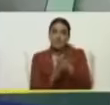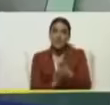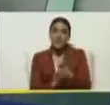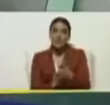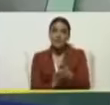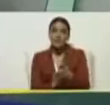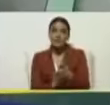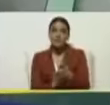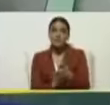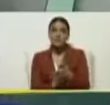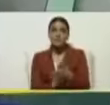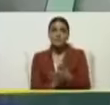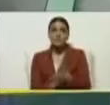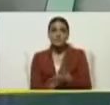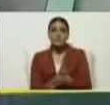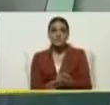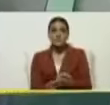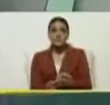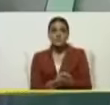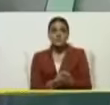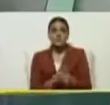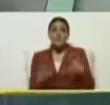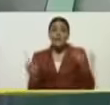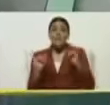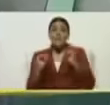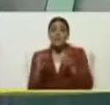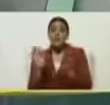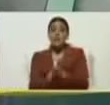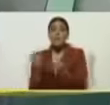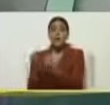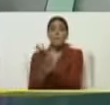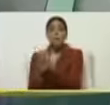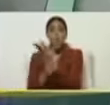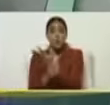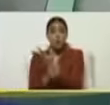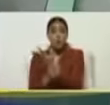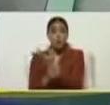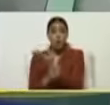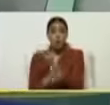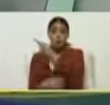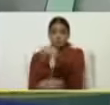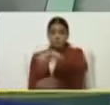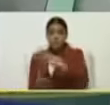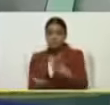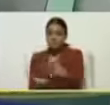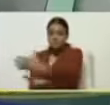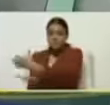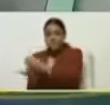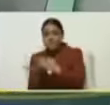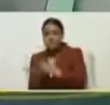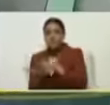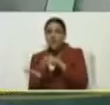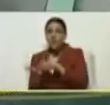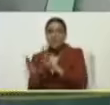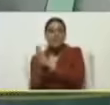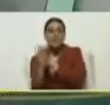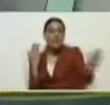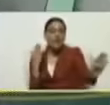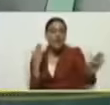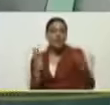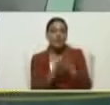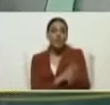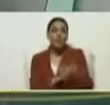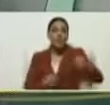tenemos que garantizar que la producción directa de ustedes vaya directo a